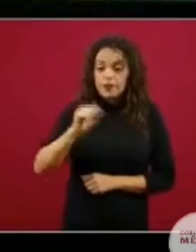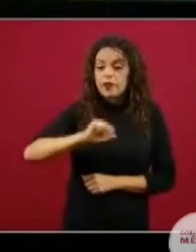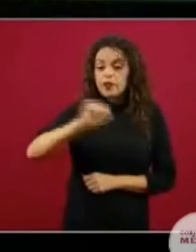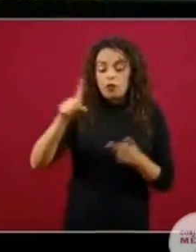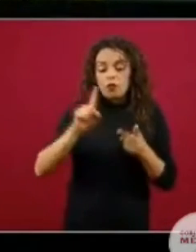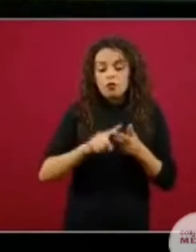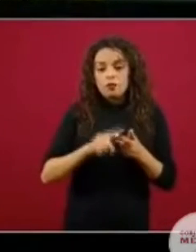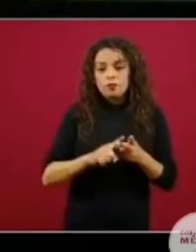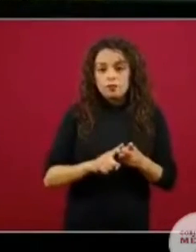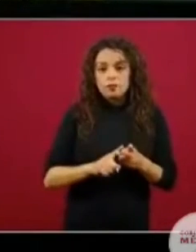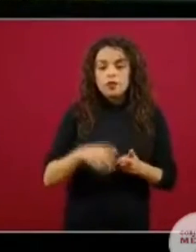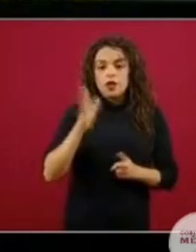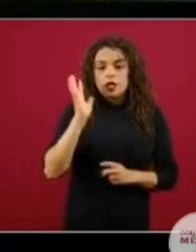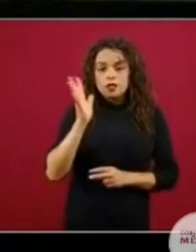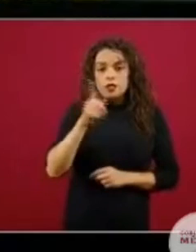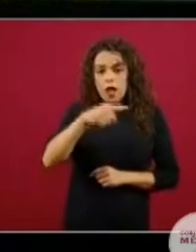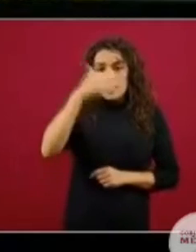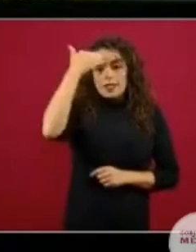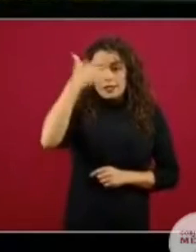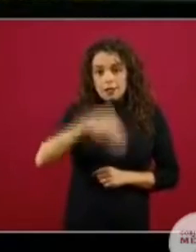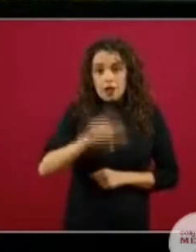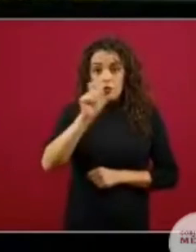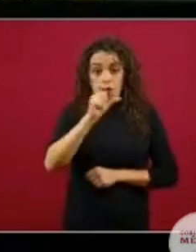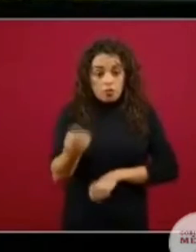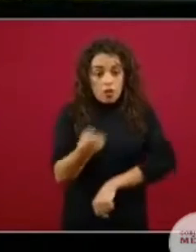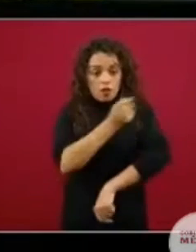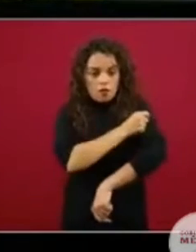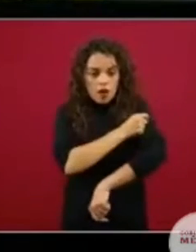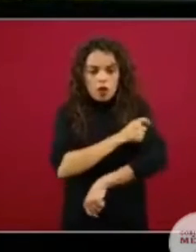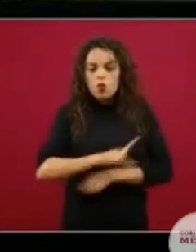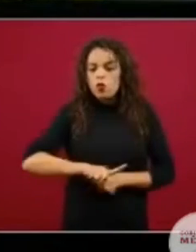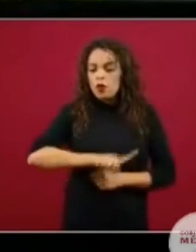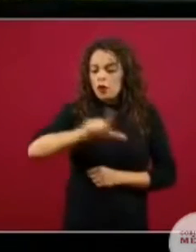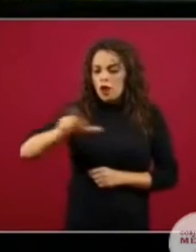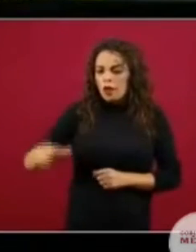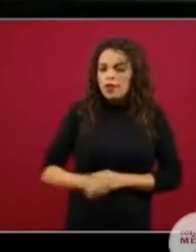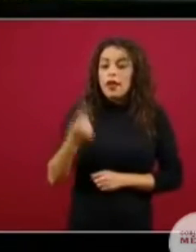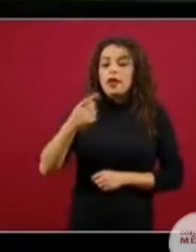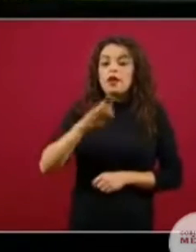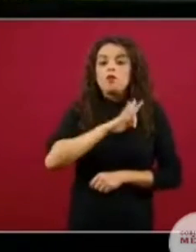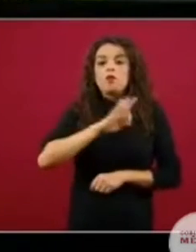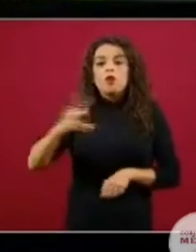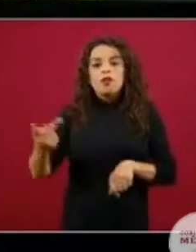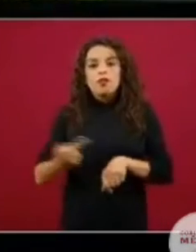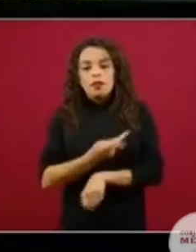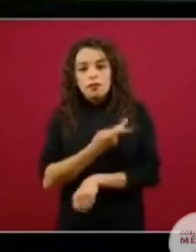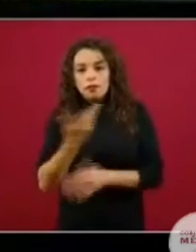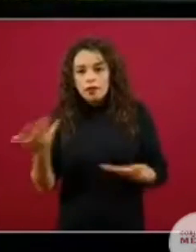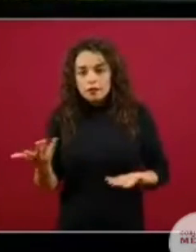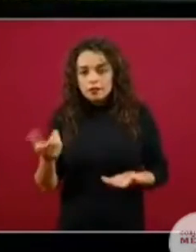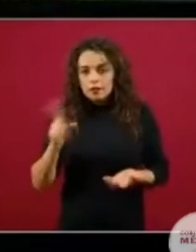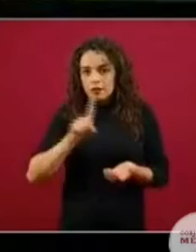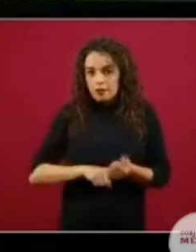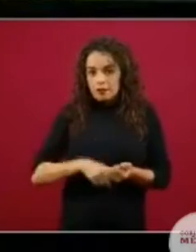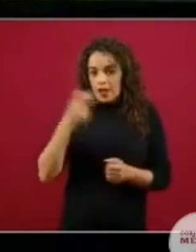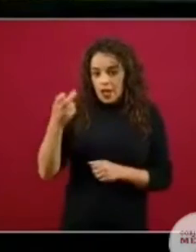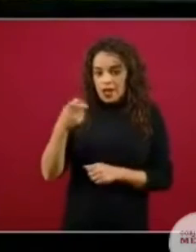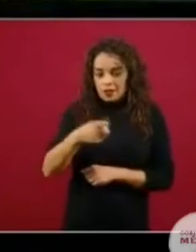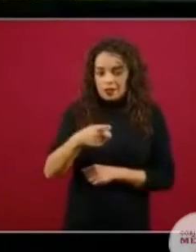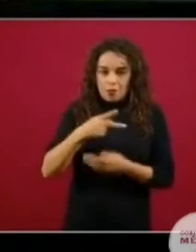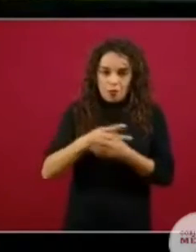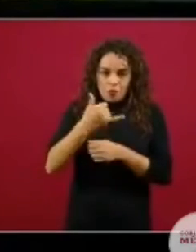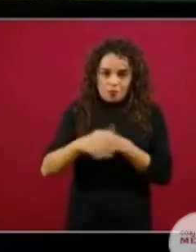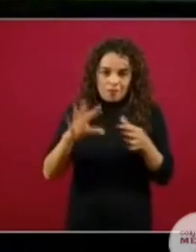los efectos secundarios de estas de estos proyectos clínicos que nos comparte y una